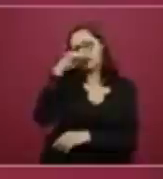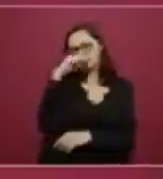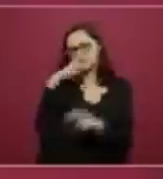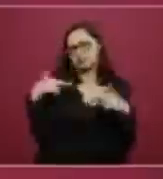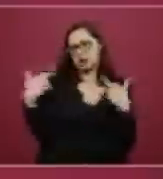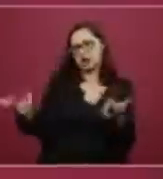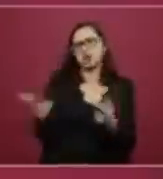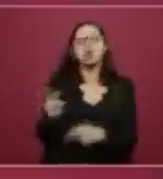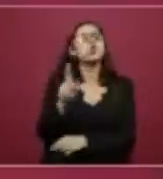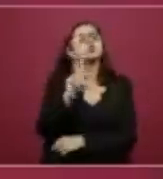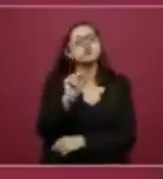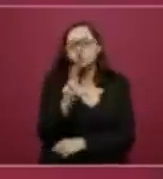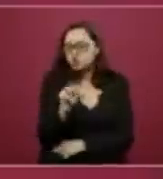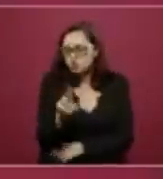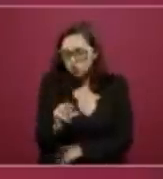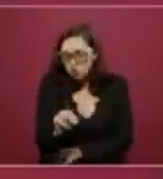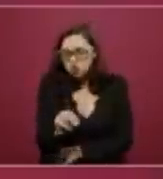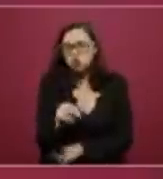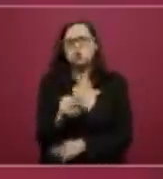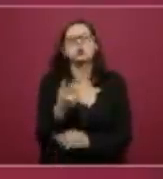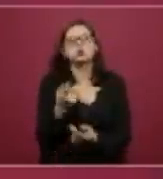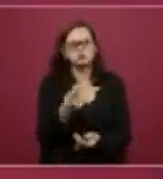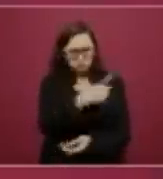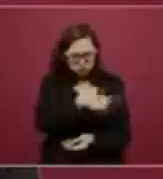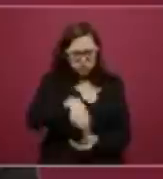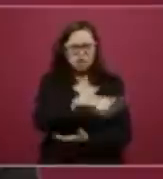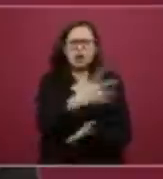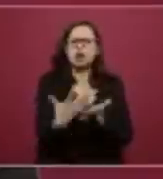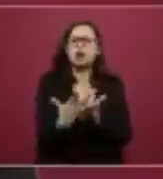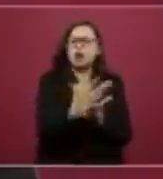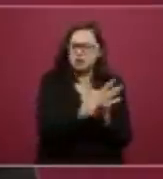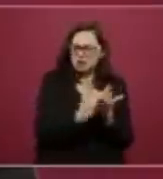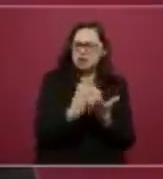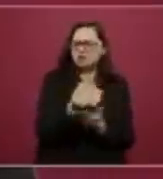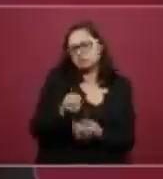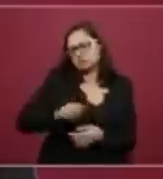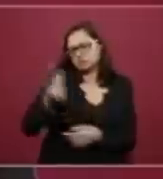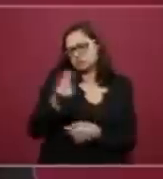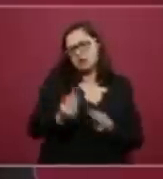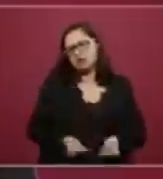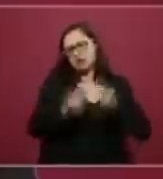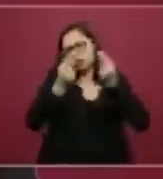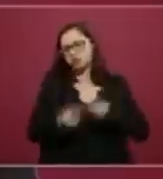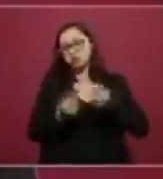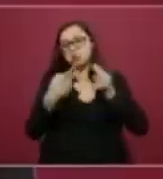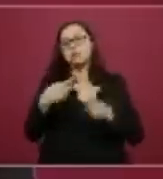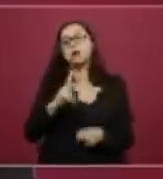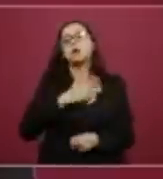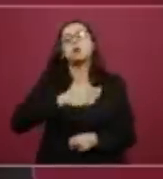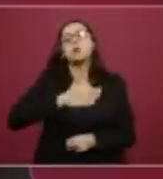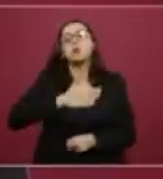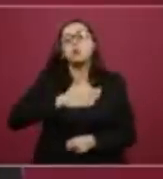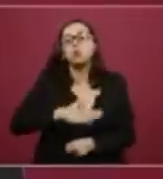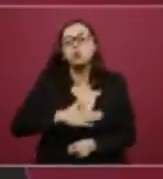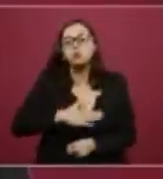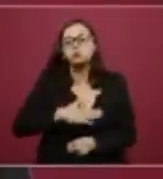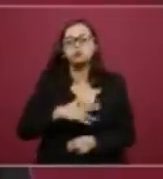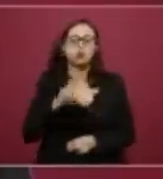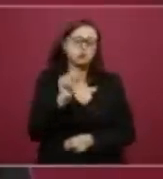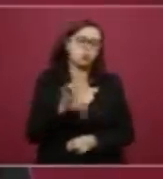estamos planteando de que tengan una utilidad razonada, que no se